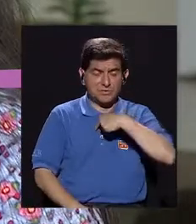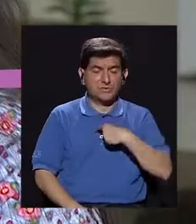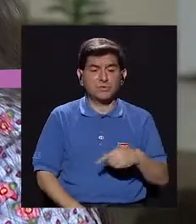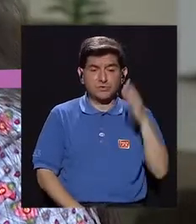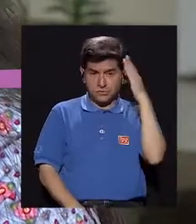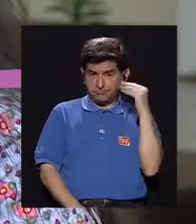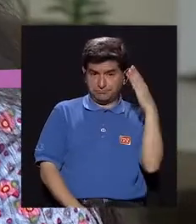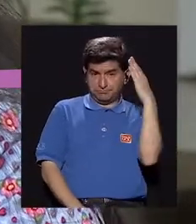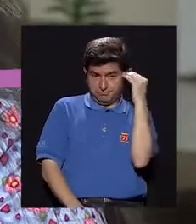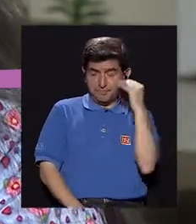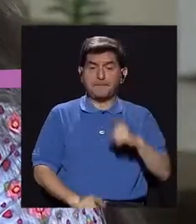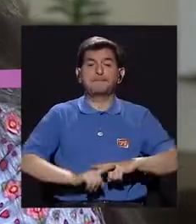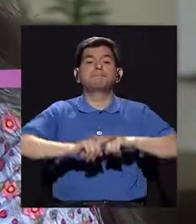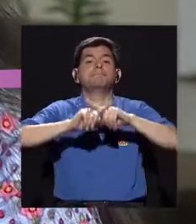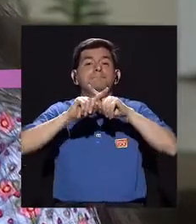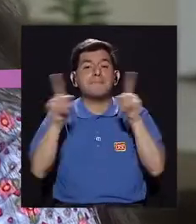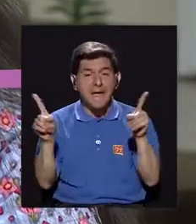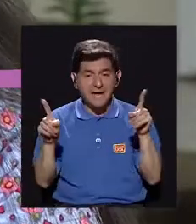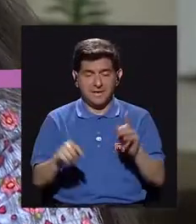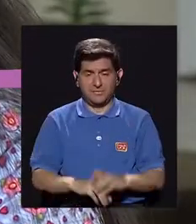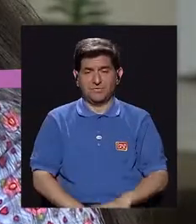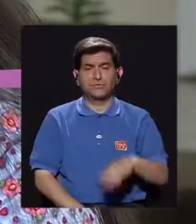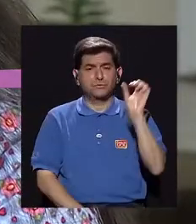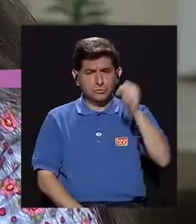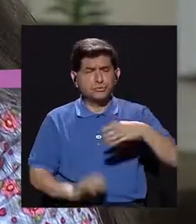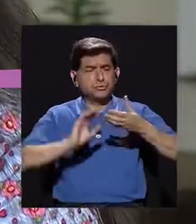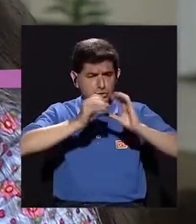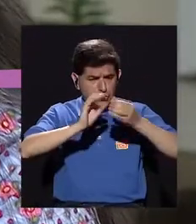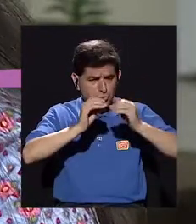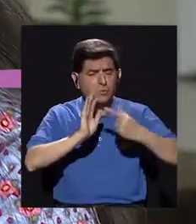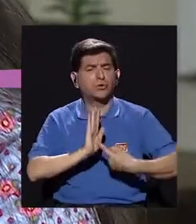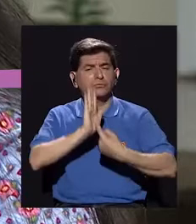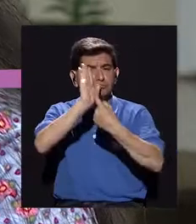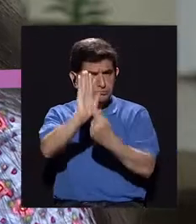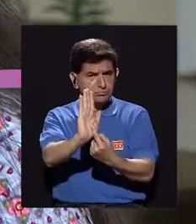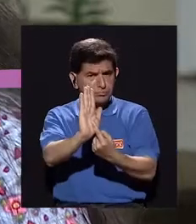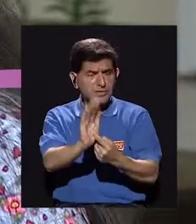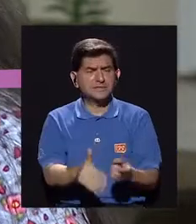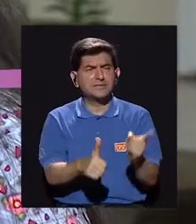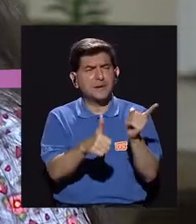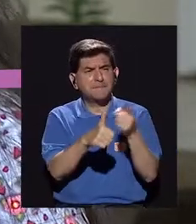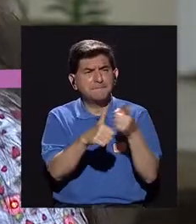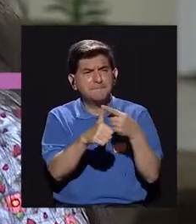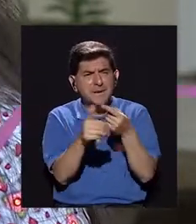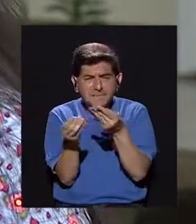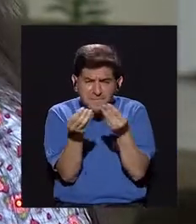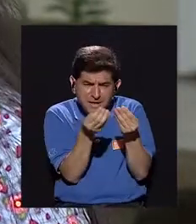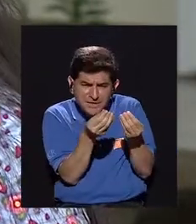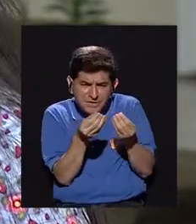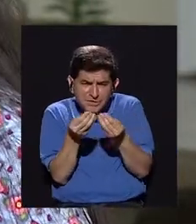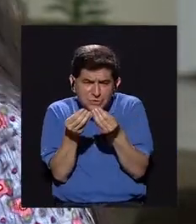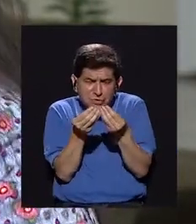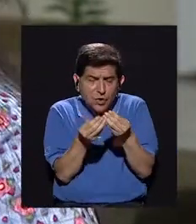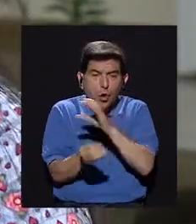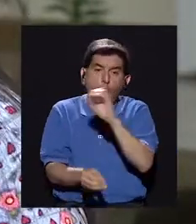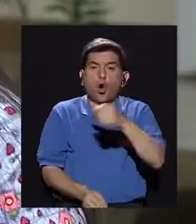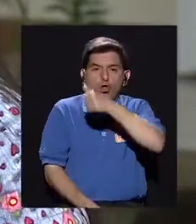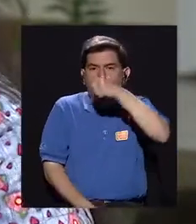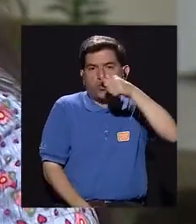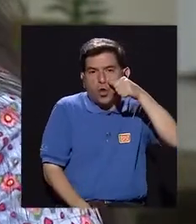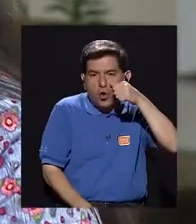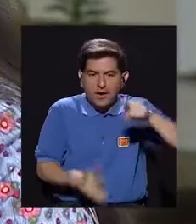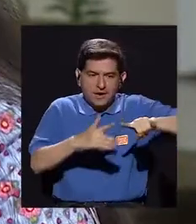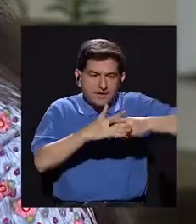nosotros vayamos viviendo. Sin embargo, sí hay datos que reflejan de que las primeras sustancias o